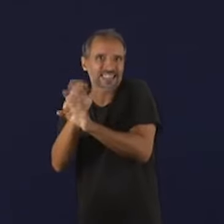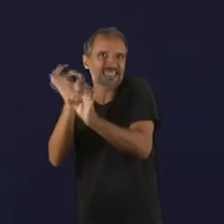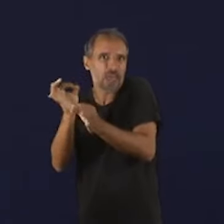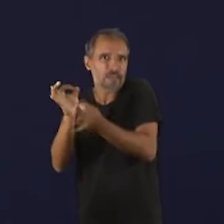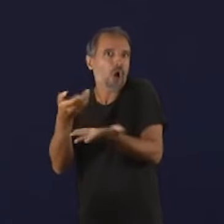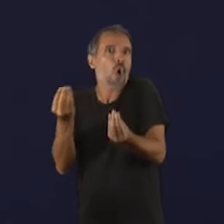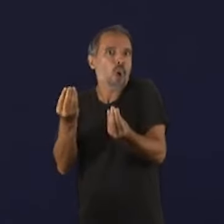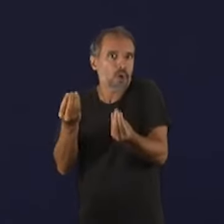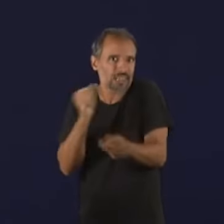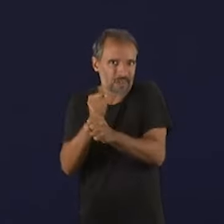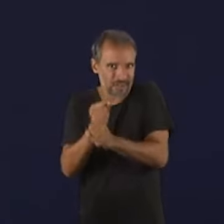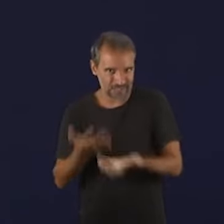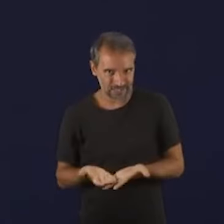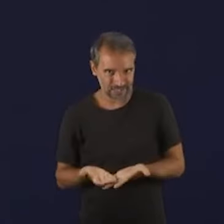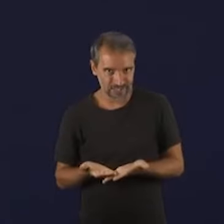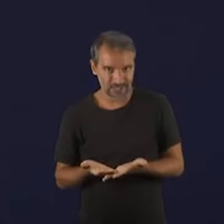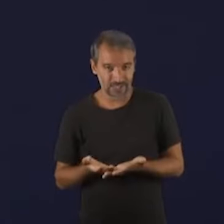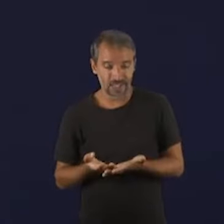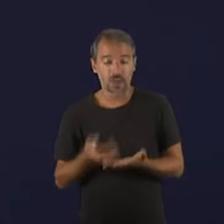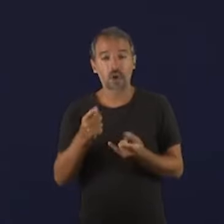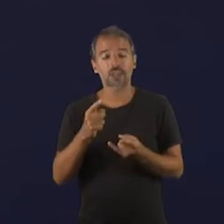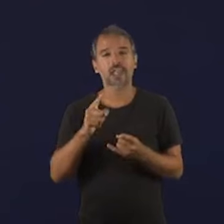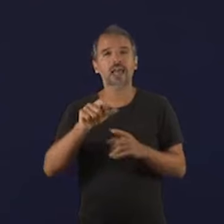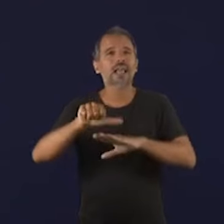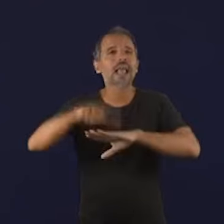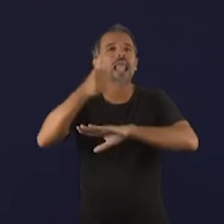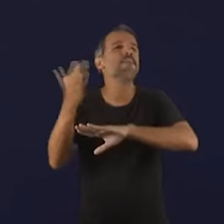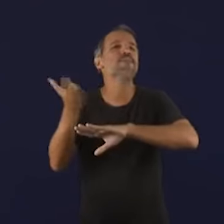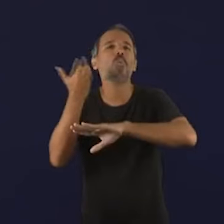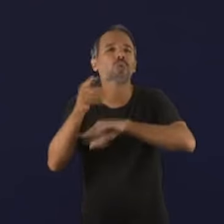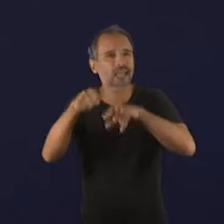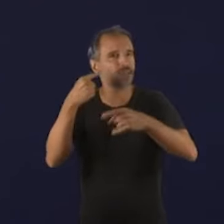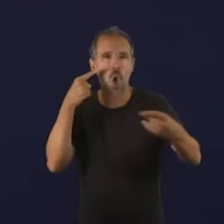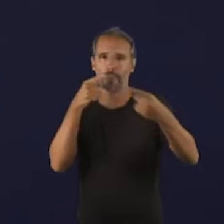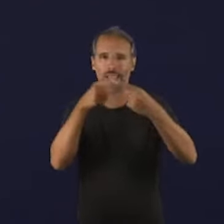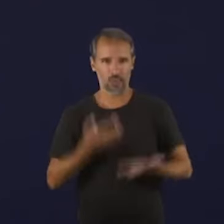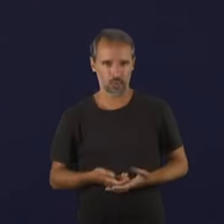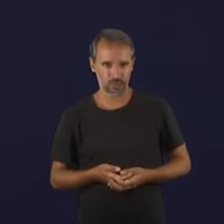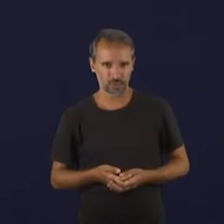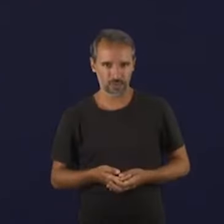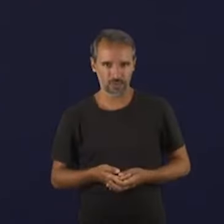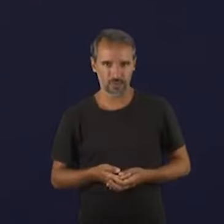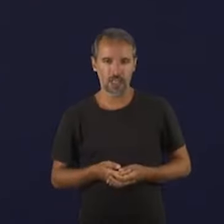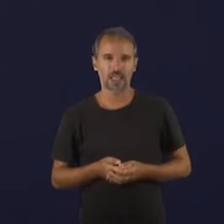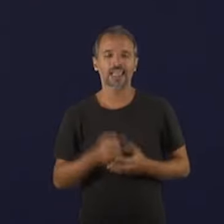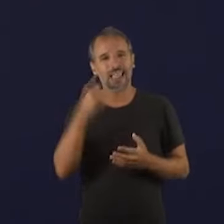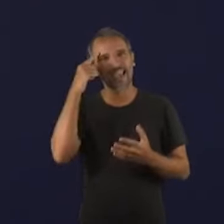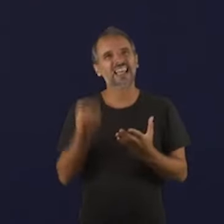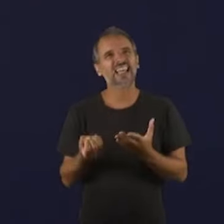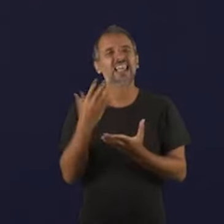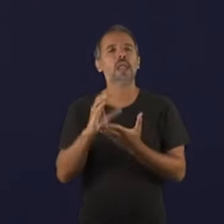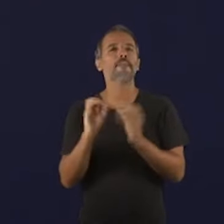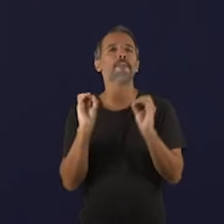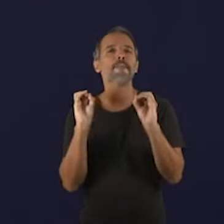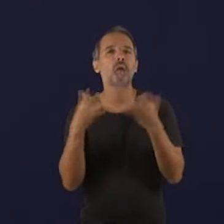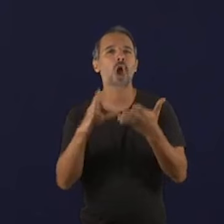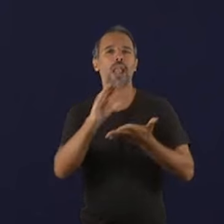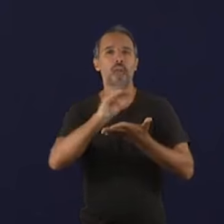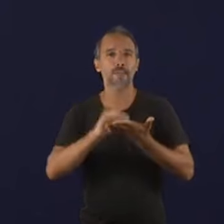y lo que tenés que hacer es ganar productividad y en esta lógica o sea tener mejores empleos de mejor calidad y con mayores